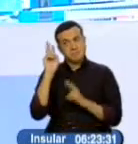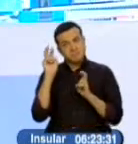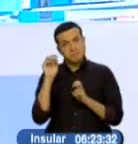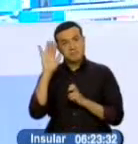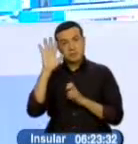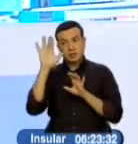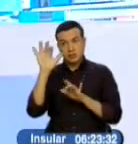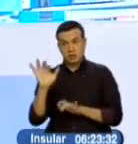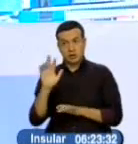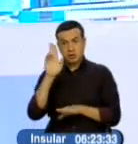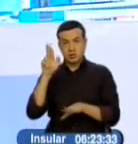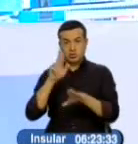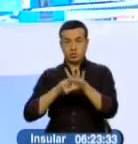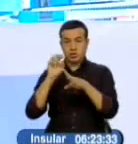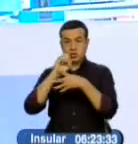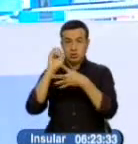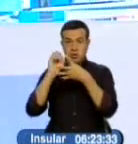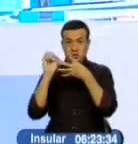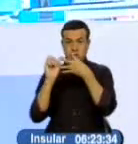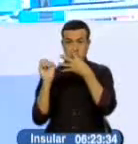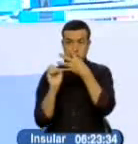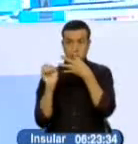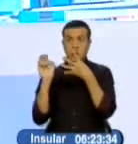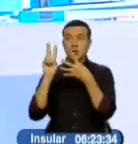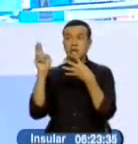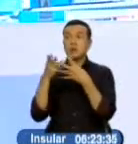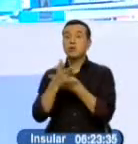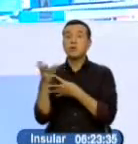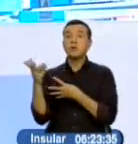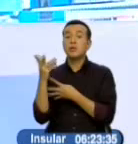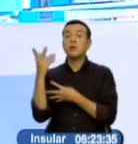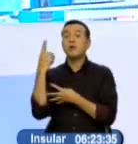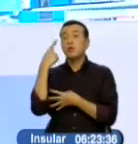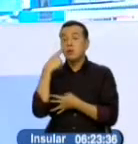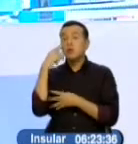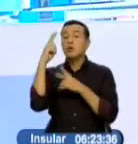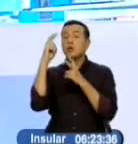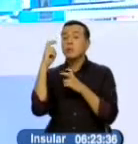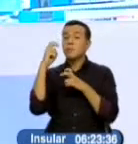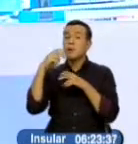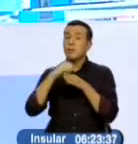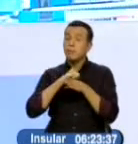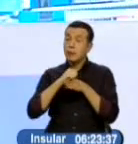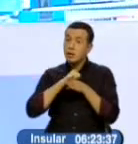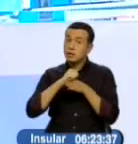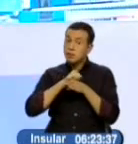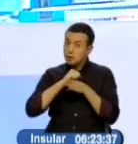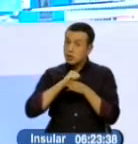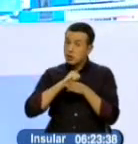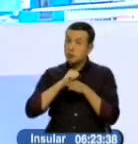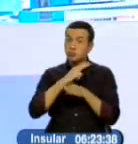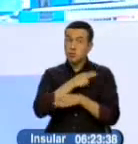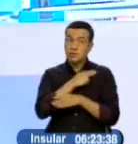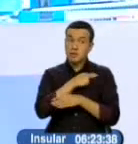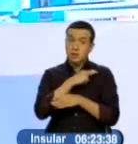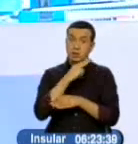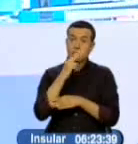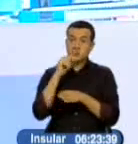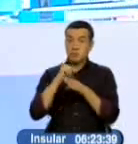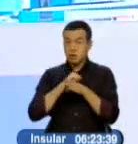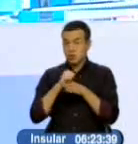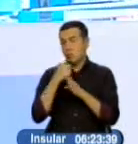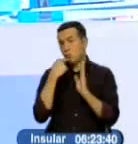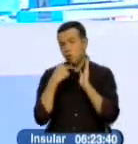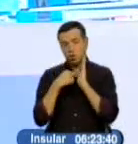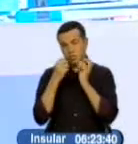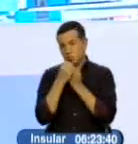sino a la Secretaría Nacional de Ciencia y Tecnología, tiene que ver también con las prácticas preprofesionales del sistema de educación superior. Solo para ponerte